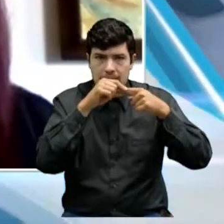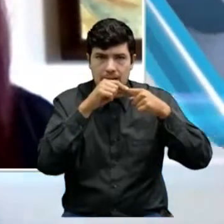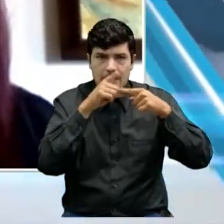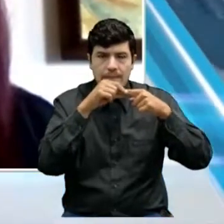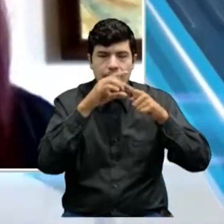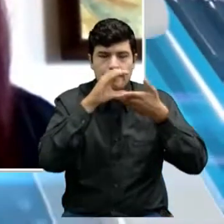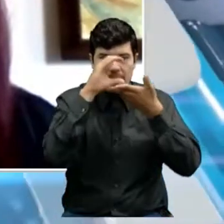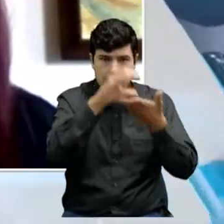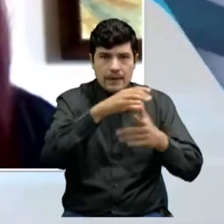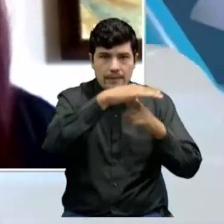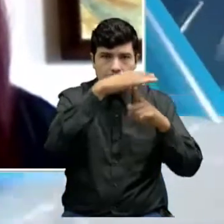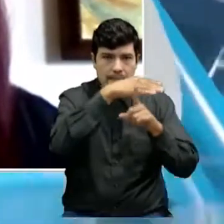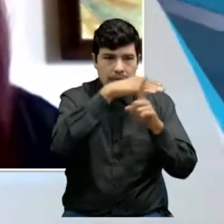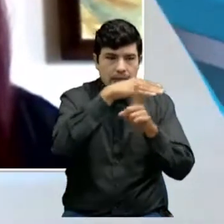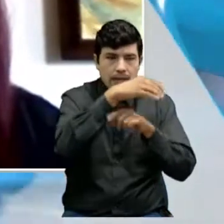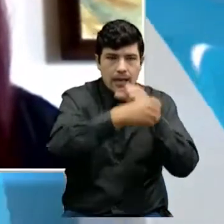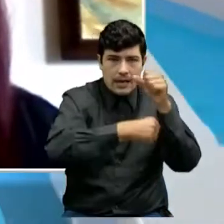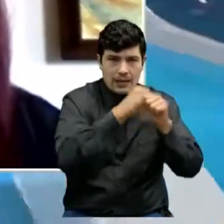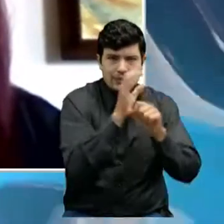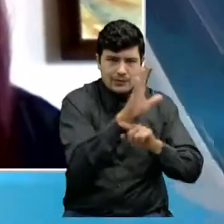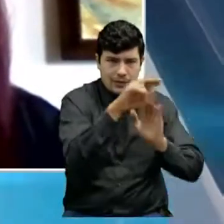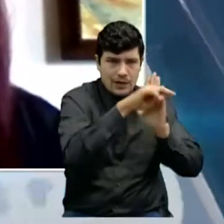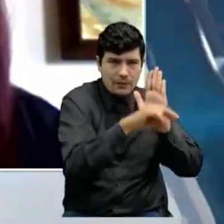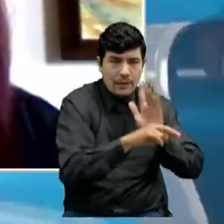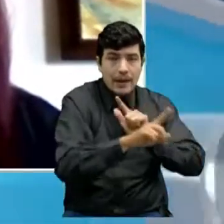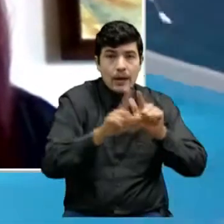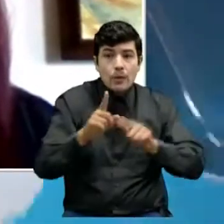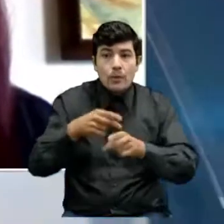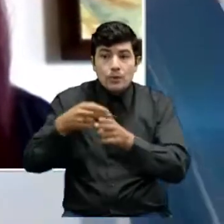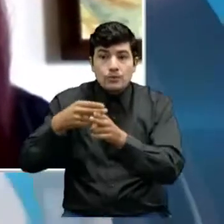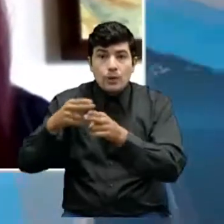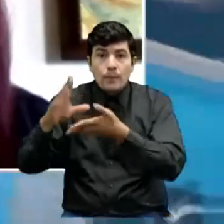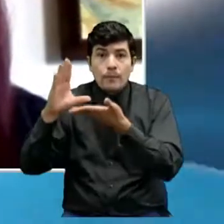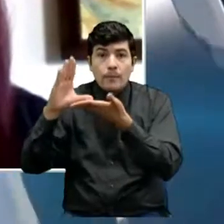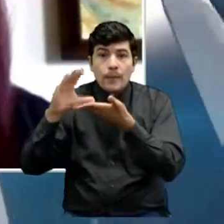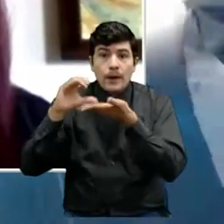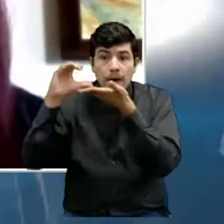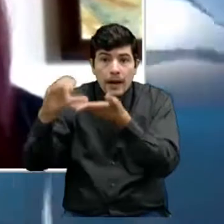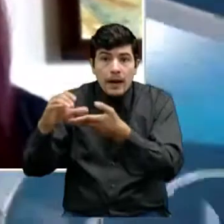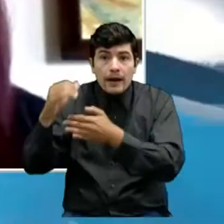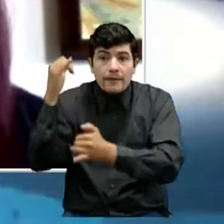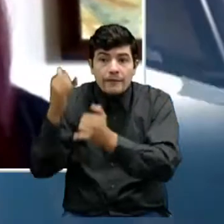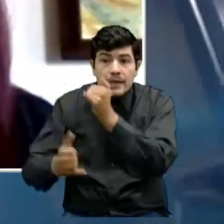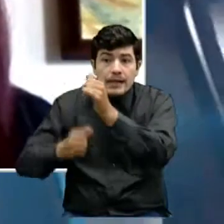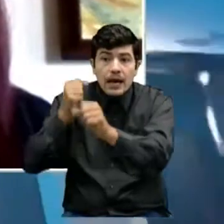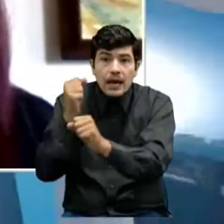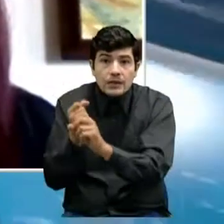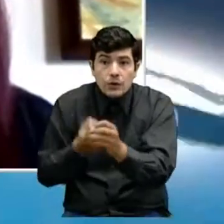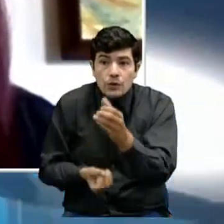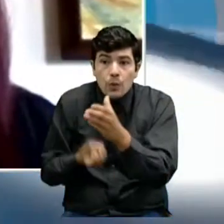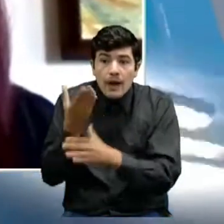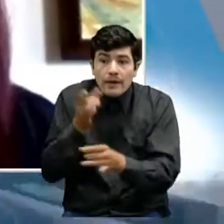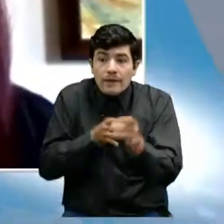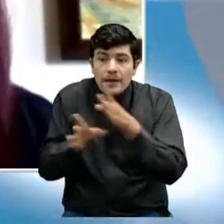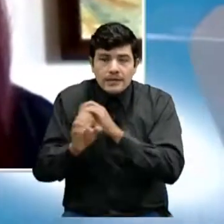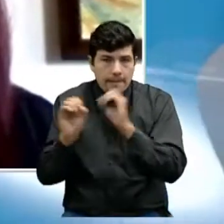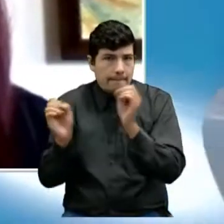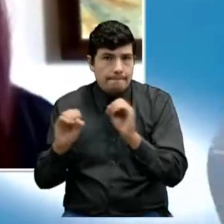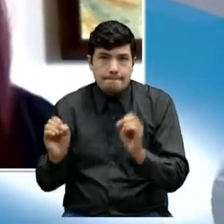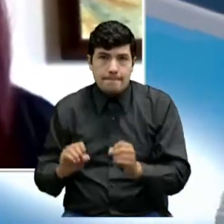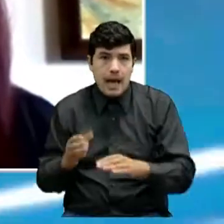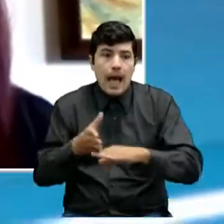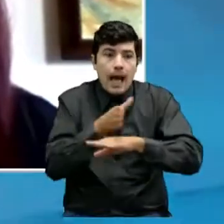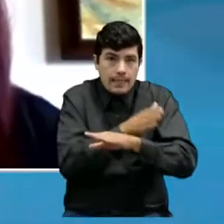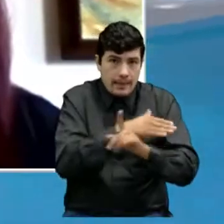año, de la de fin de año no se ha dicho nada. No. Ni se ha dado nueva fecha ni nada. O sea, estamos en este momento, como decía la doctora